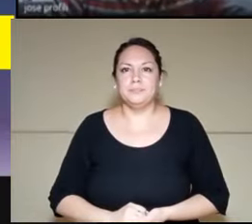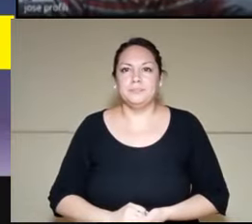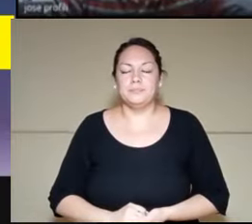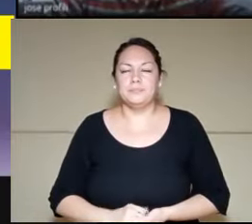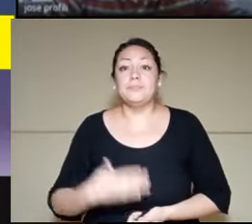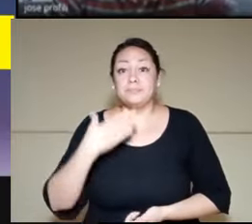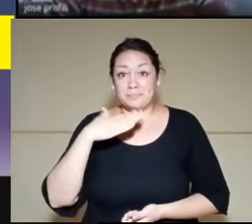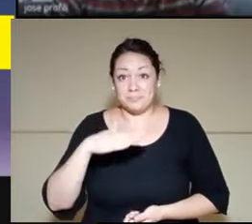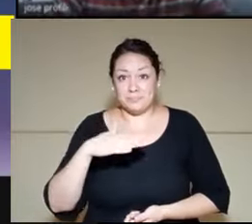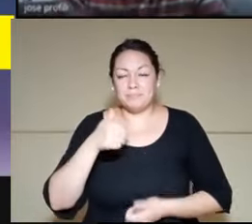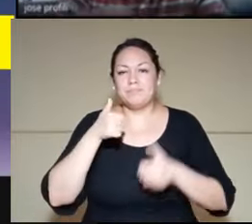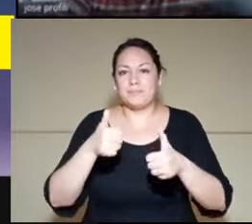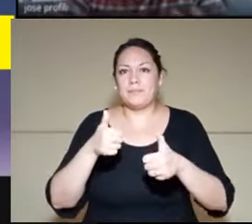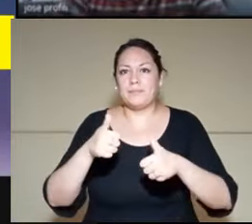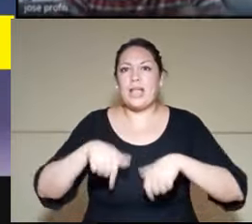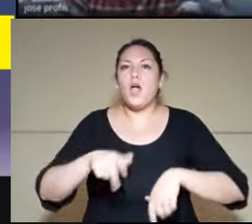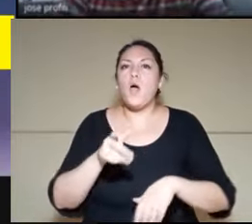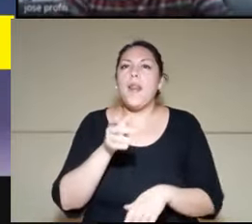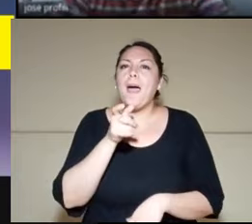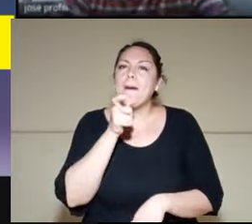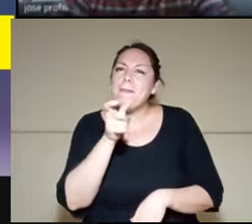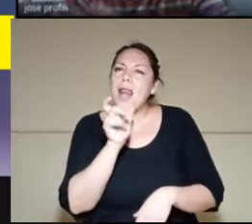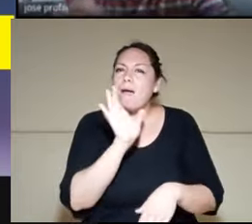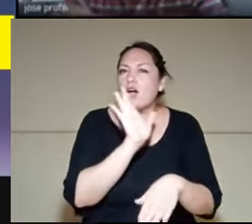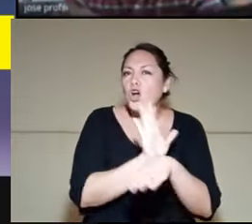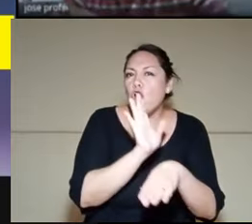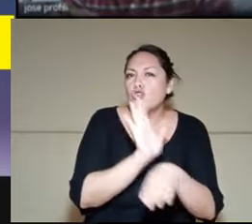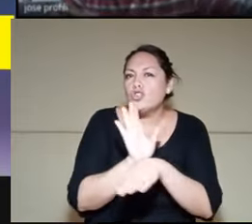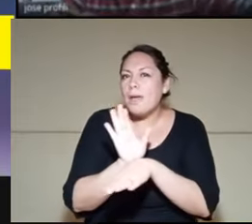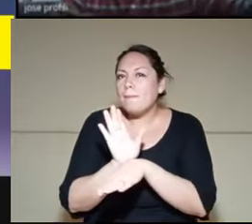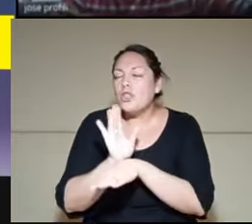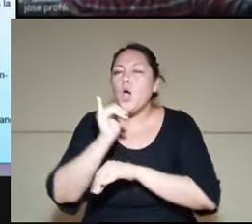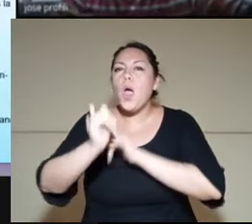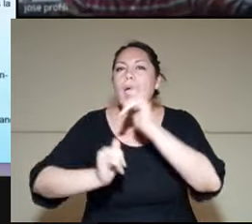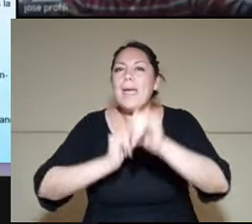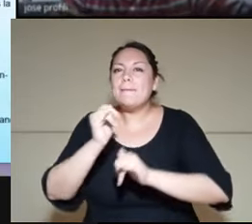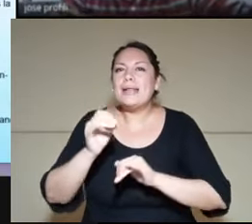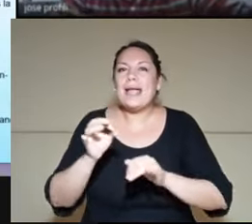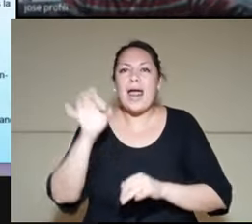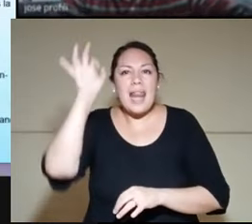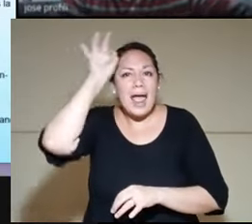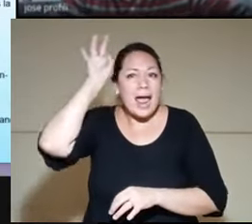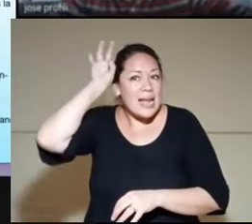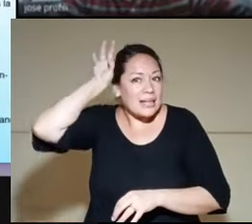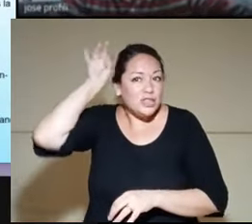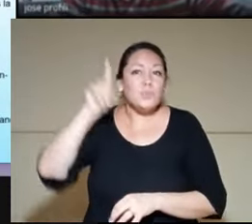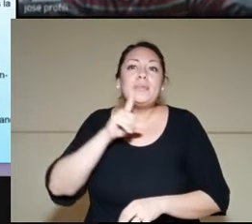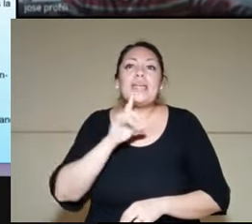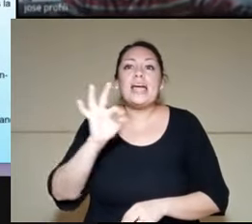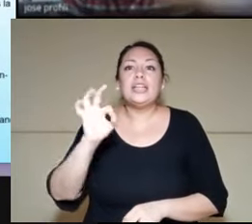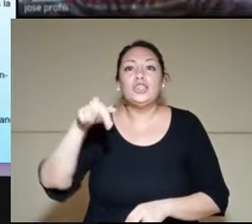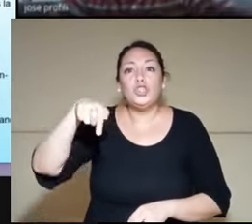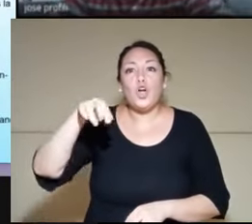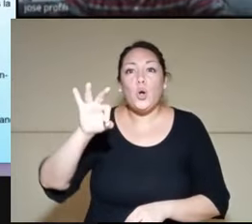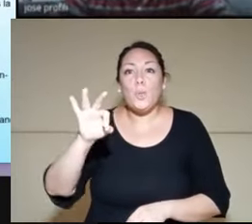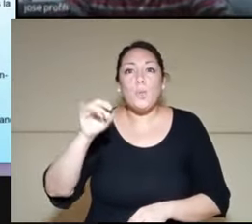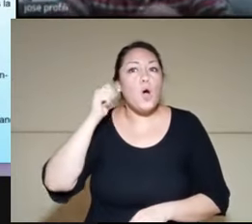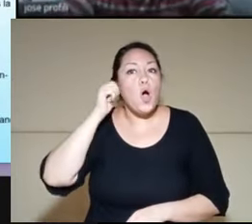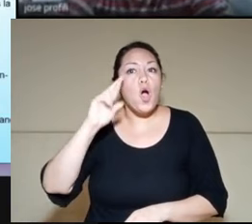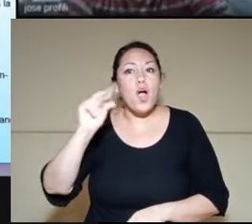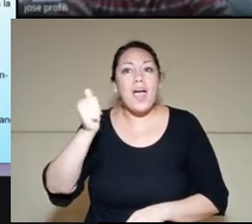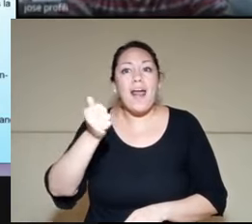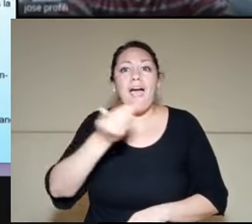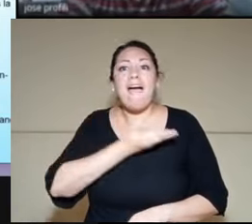lo patológico, ¿sí? Entonces vamos a ir a conceptos anatómicos de anatomía topográfica, porque anatomía